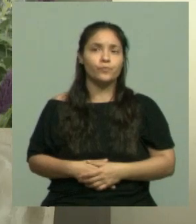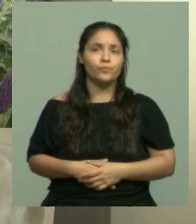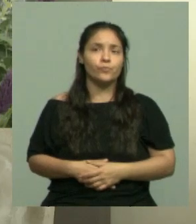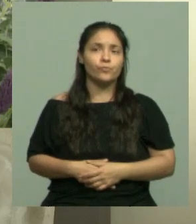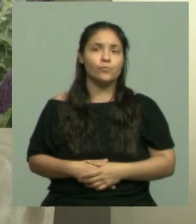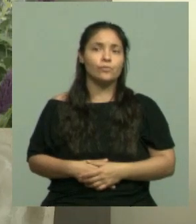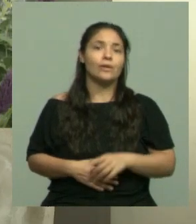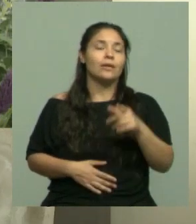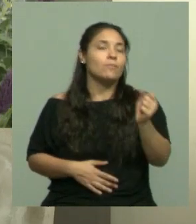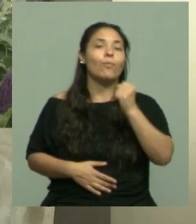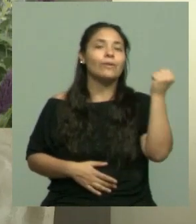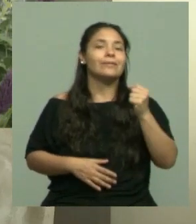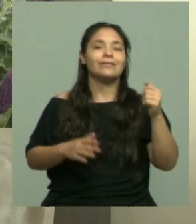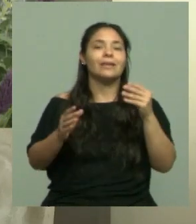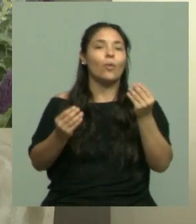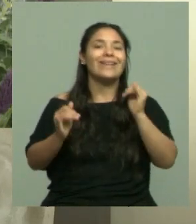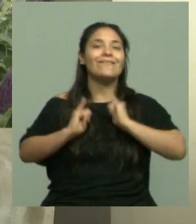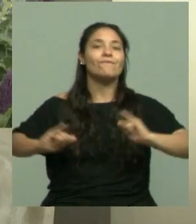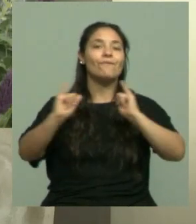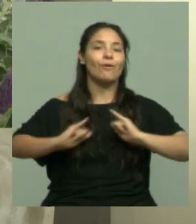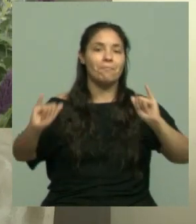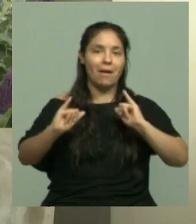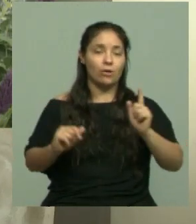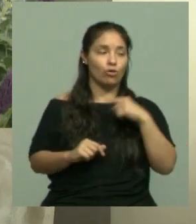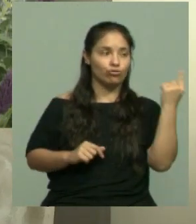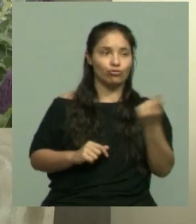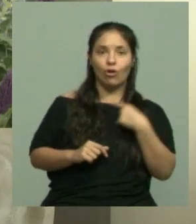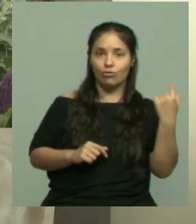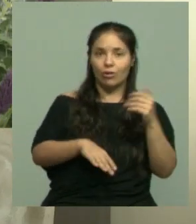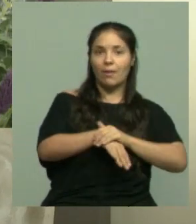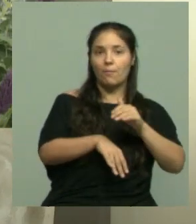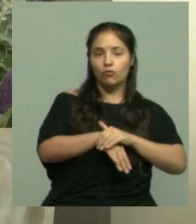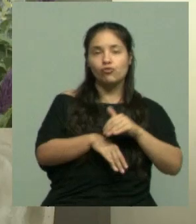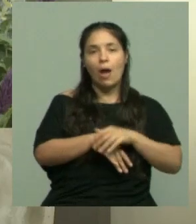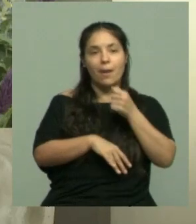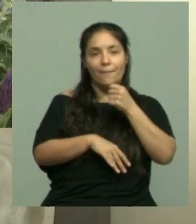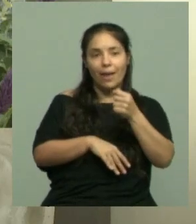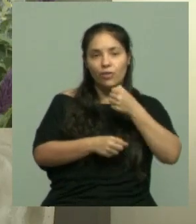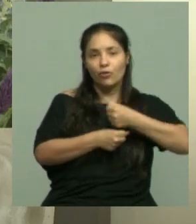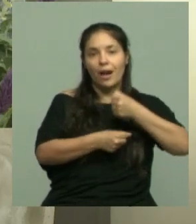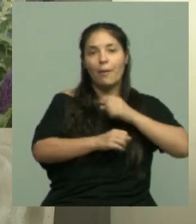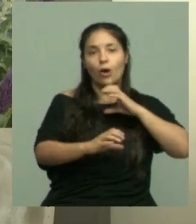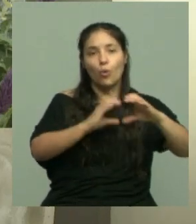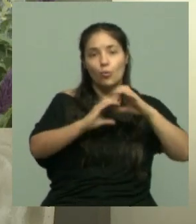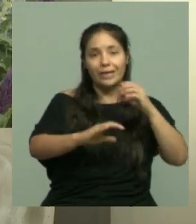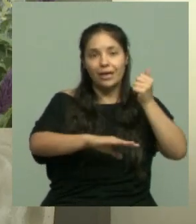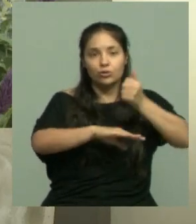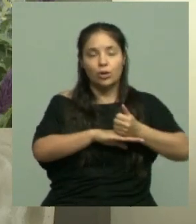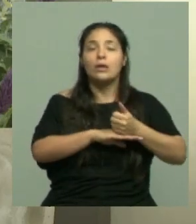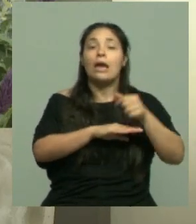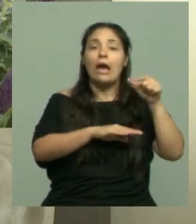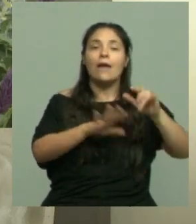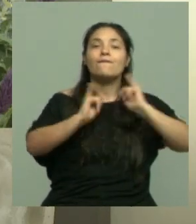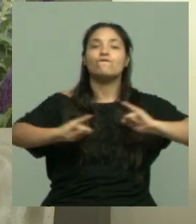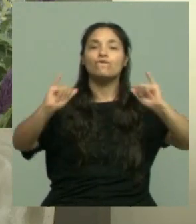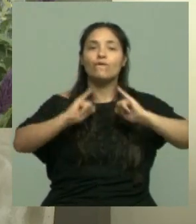poco informar, digo, desde el lugar que tenemos nosotros como trabajadores de los medios de lo que está sucediendo ahí en la franja. Bien